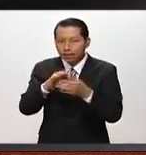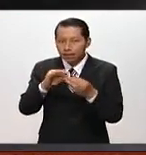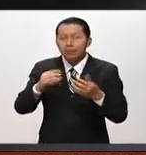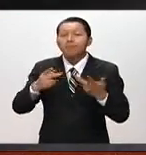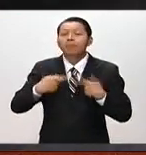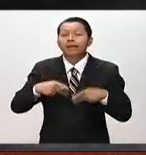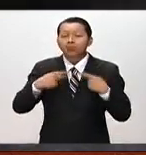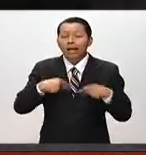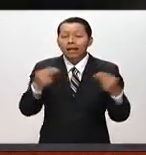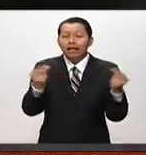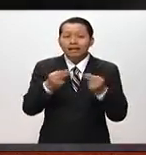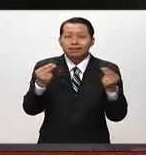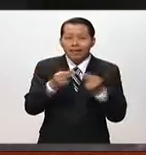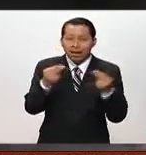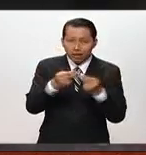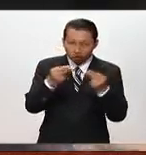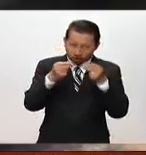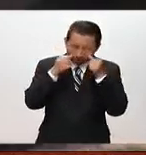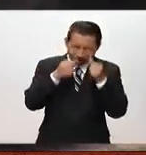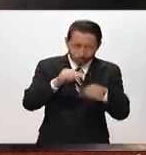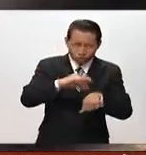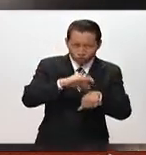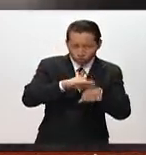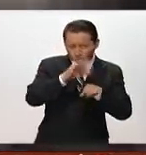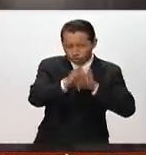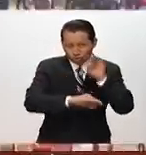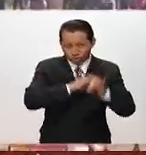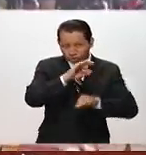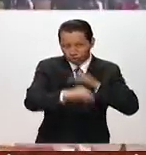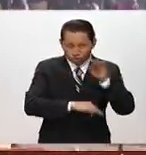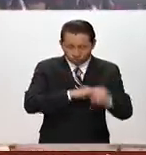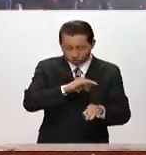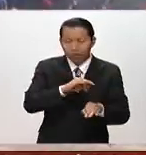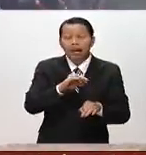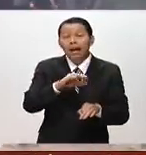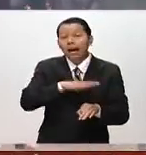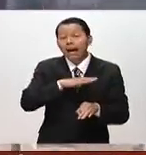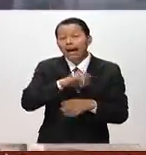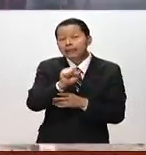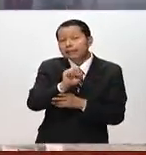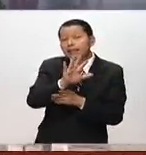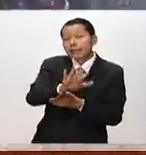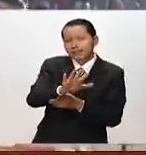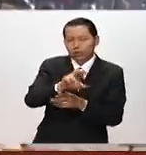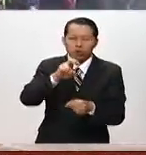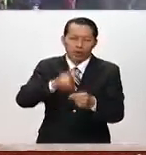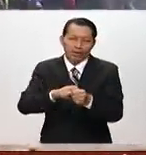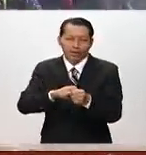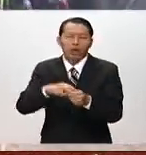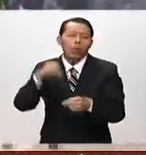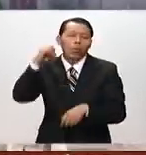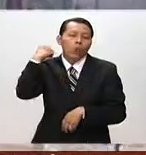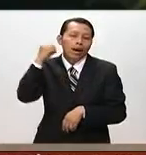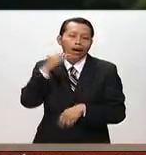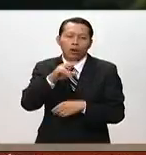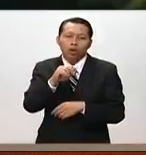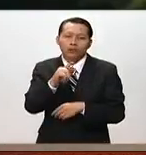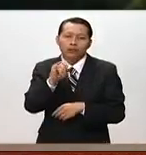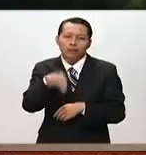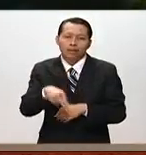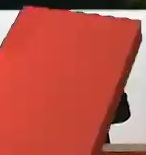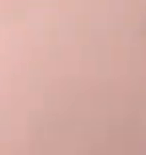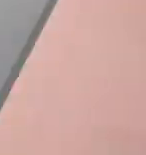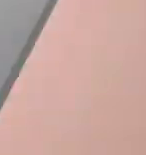requirieron atención médica en la Ciudad de México tras resultar heridas durante los enfrentamientos de Nochixtlán, Oaxaca.